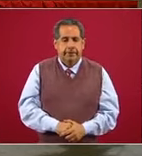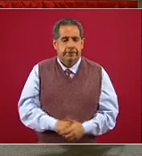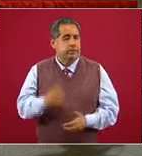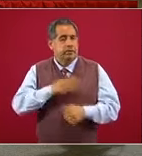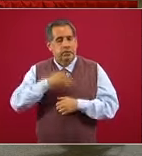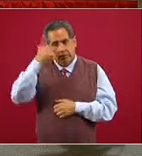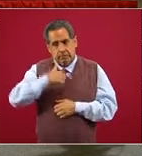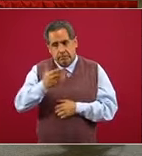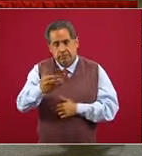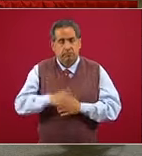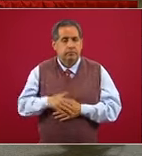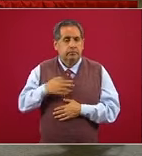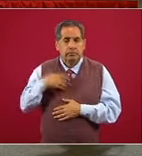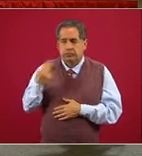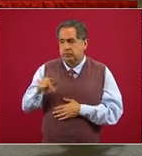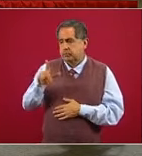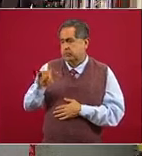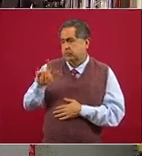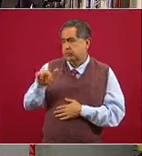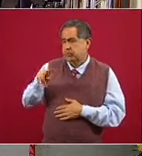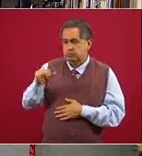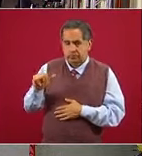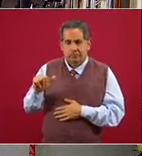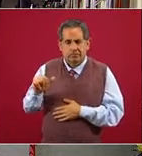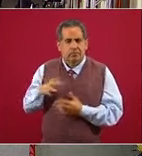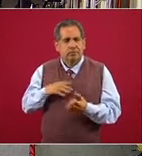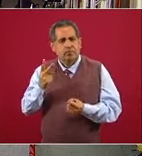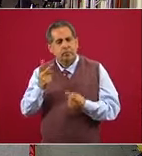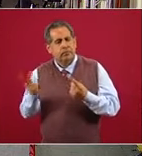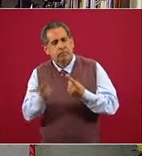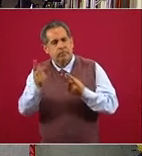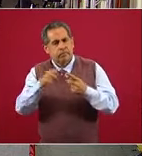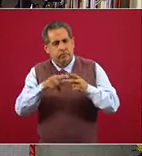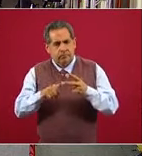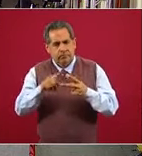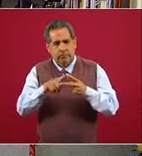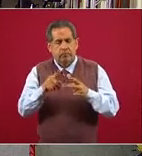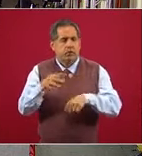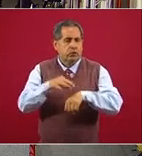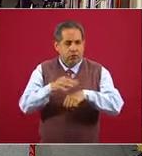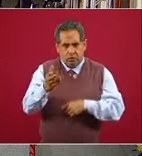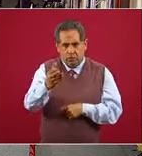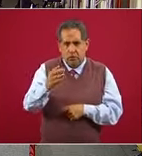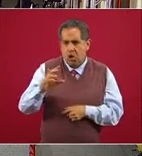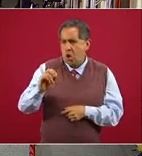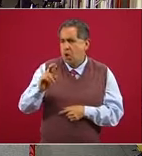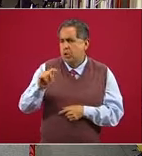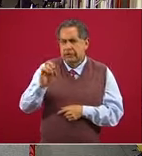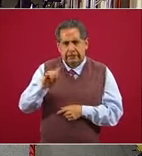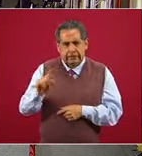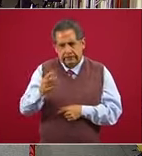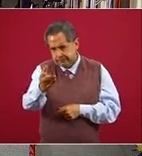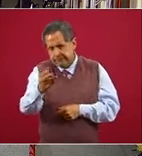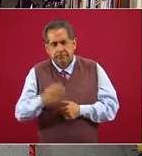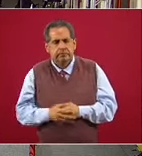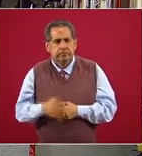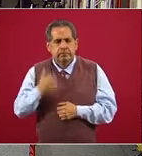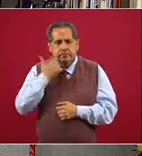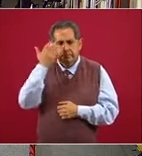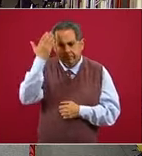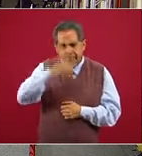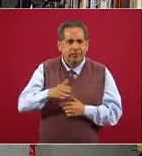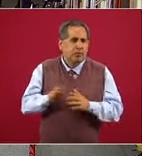Buenas noches, Liliana Noble de Pulso Saludable. Tengo dos preguntas. La primera, doctor Cortés, me gustaría saber de